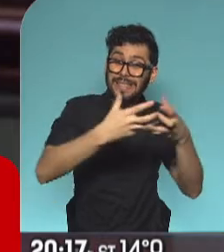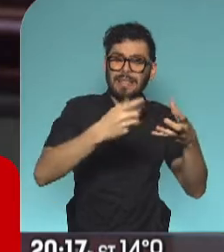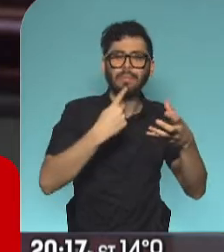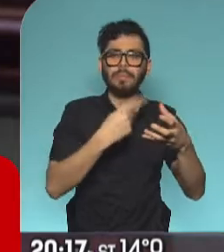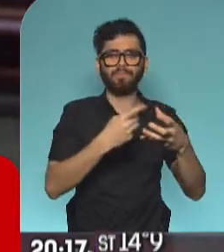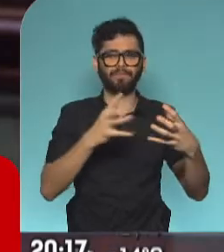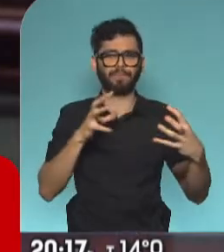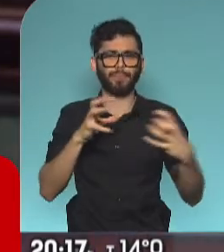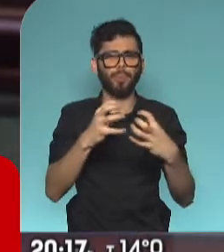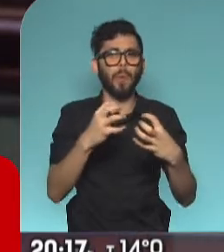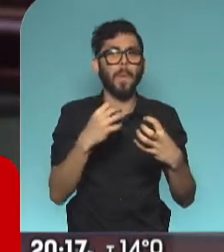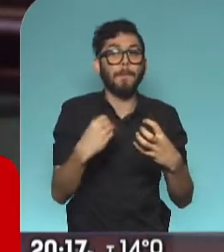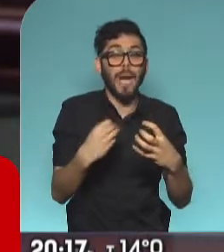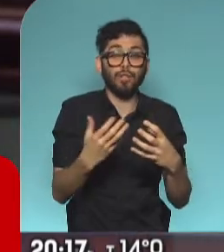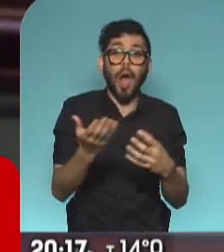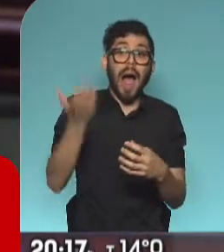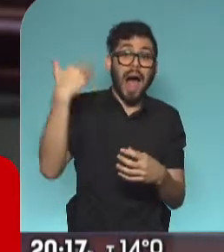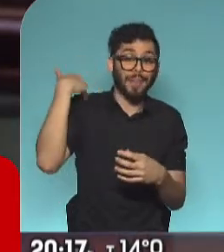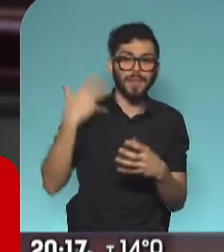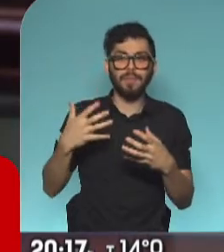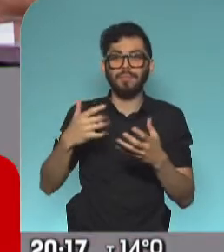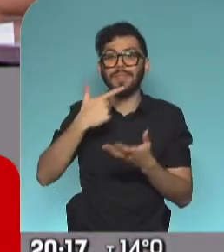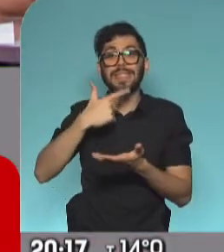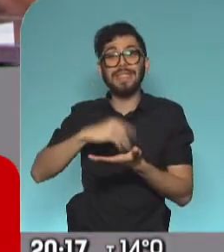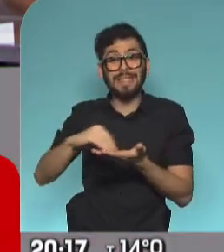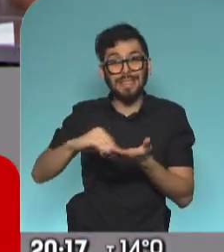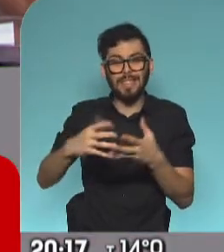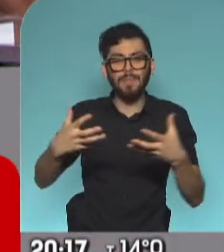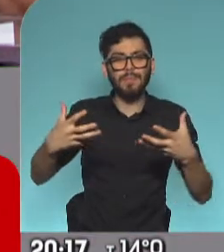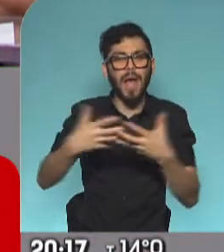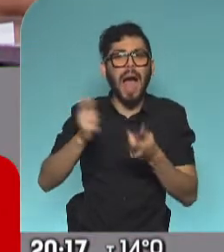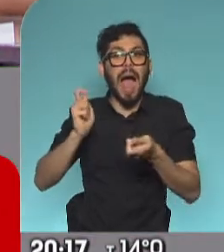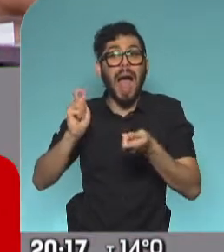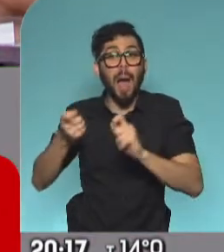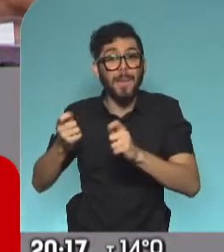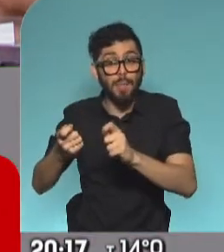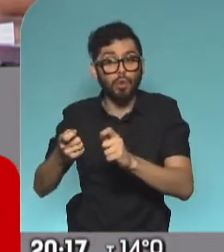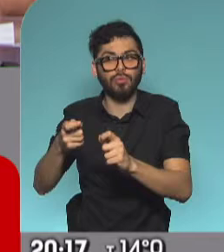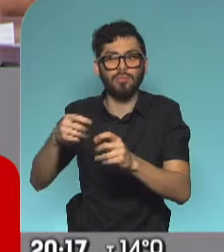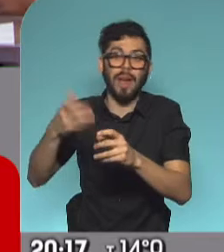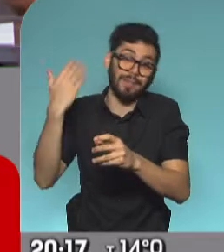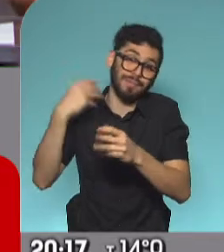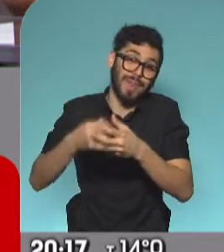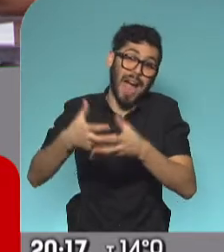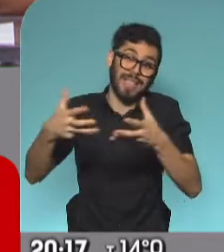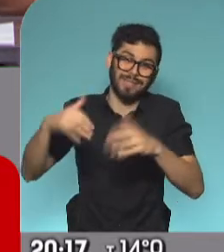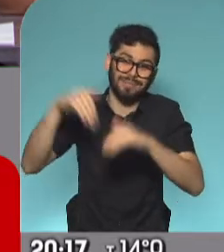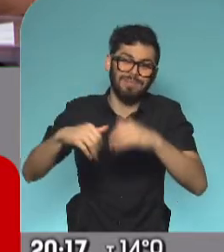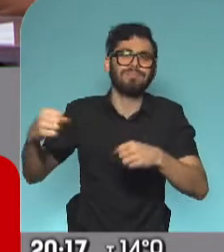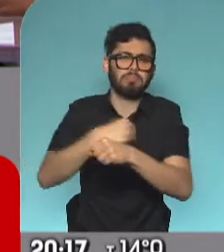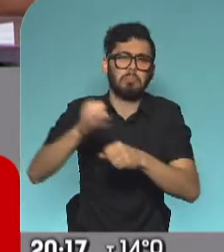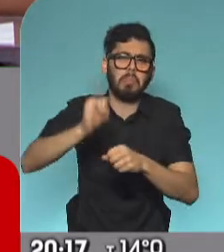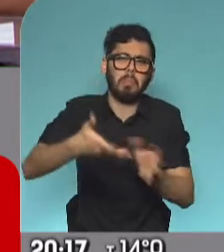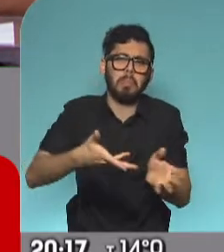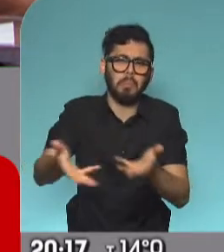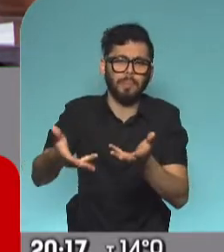mayoría, entonces definía sobre estas situaciones. Quedaron en el centro de la polémica estos tres jueces. Hablamos de Bruglia, de